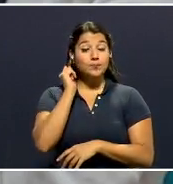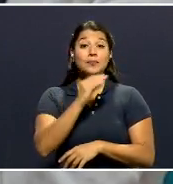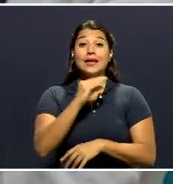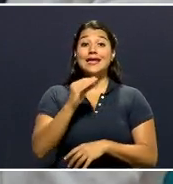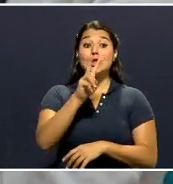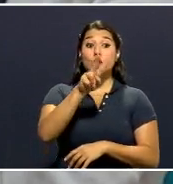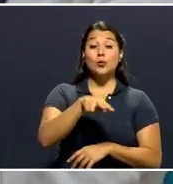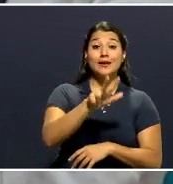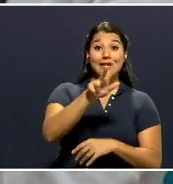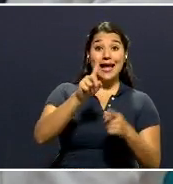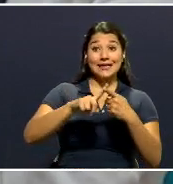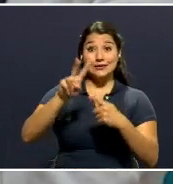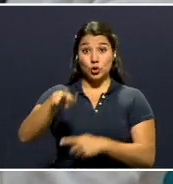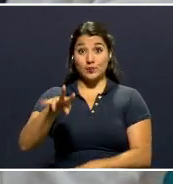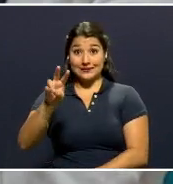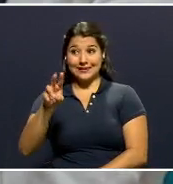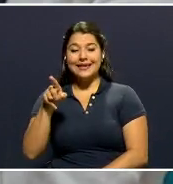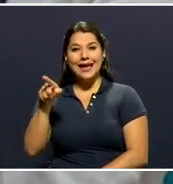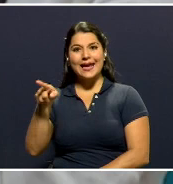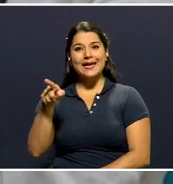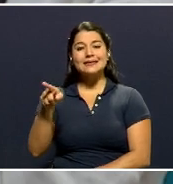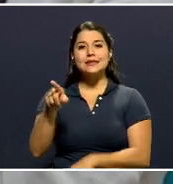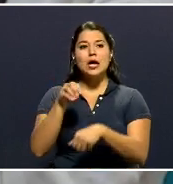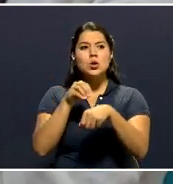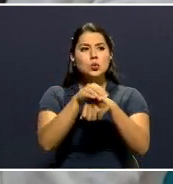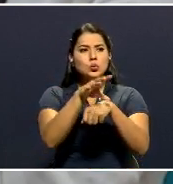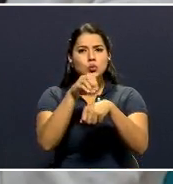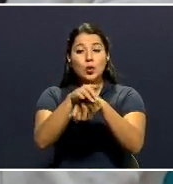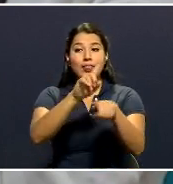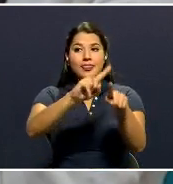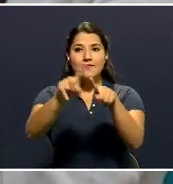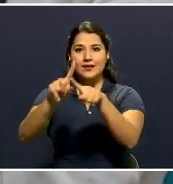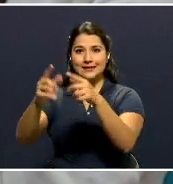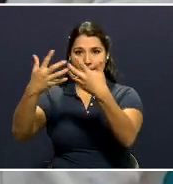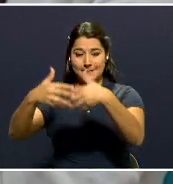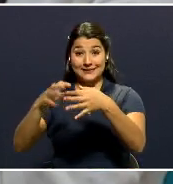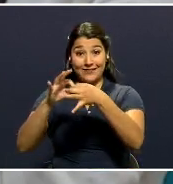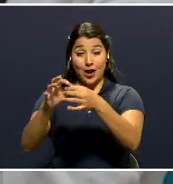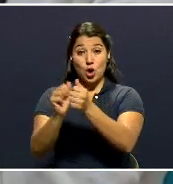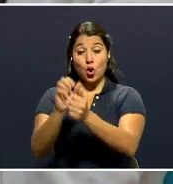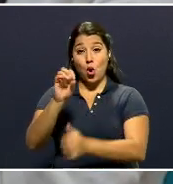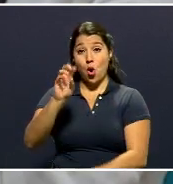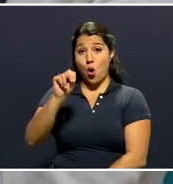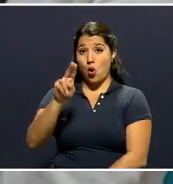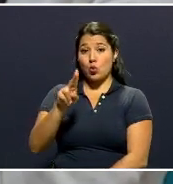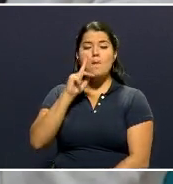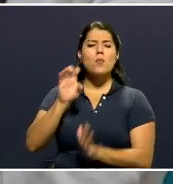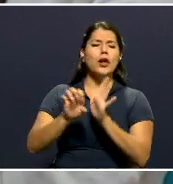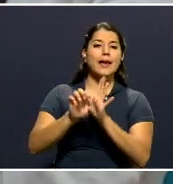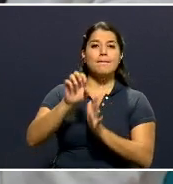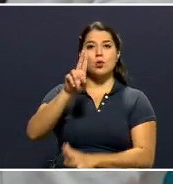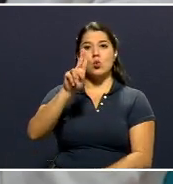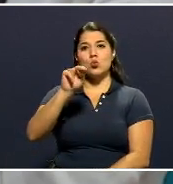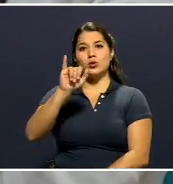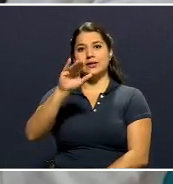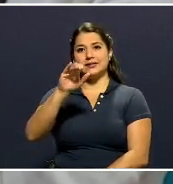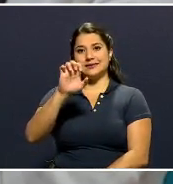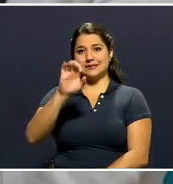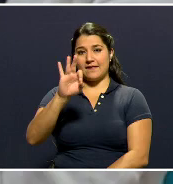entre el 2003 y 2007 fue consultora de diversas agencias de la ONU, como por ejemplo UNICEF y